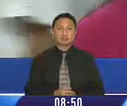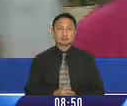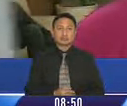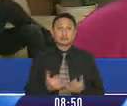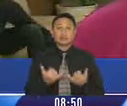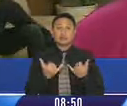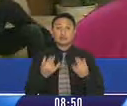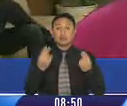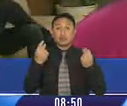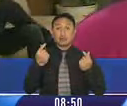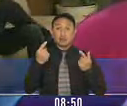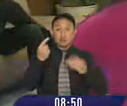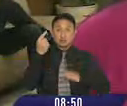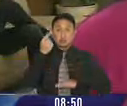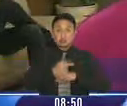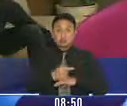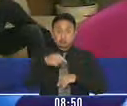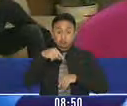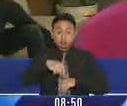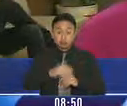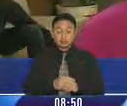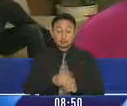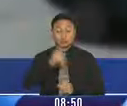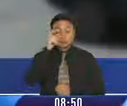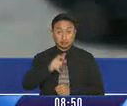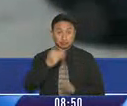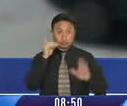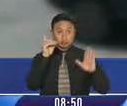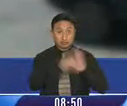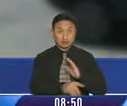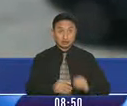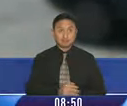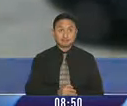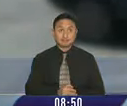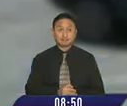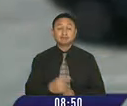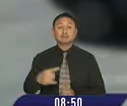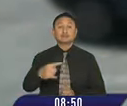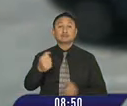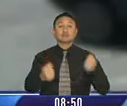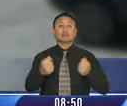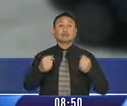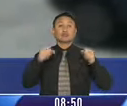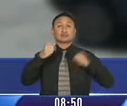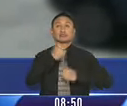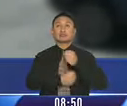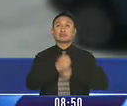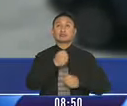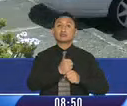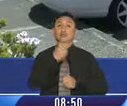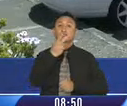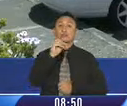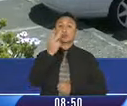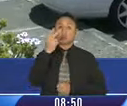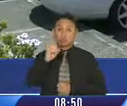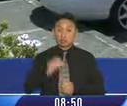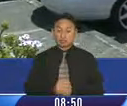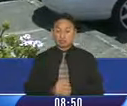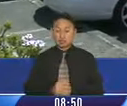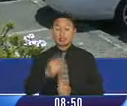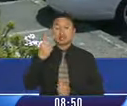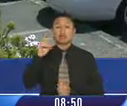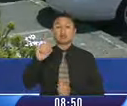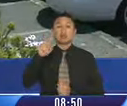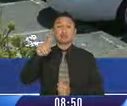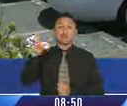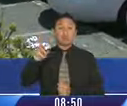manera inmediata poniendo esto en manos de la fiscalía. Si bien la retención del vehículo se dio en el año 2020, para el 2022